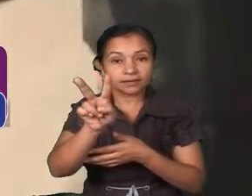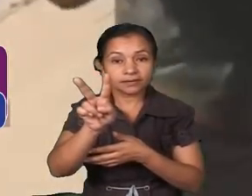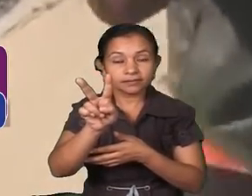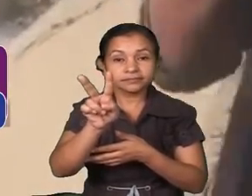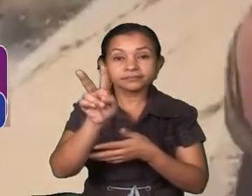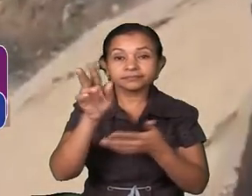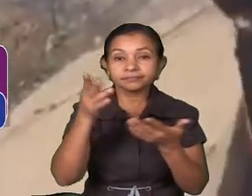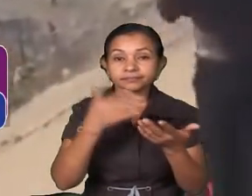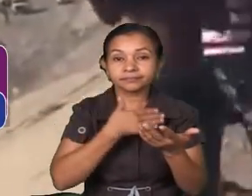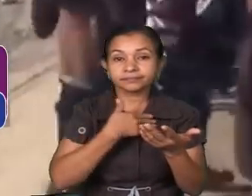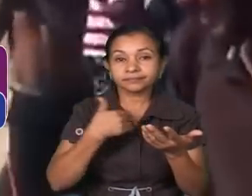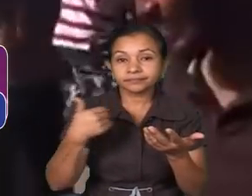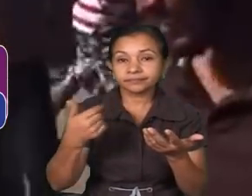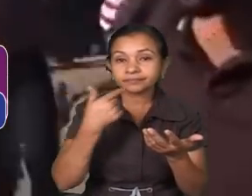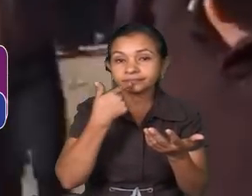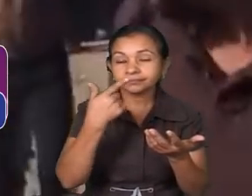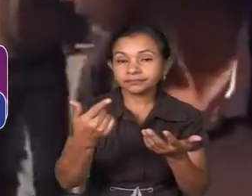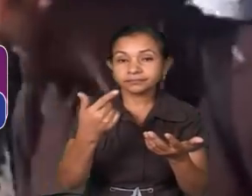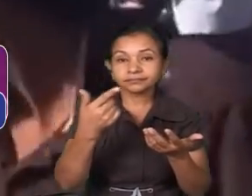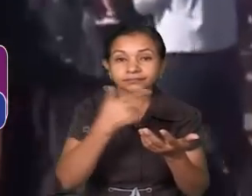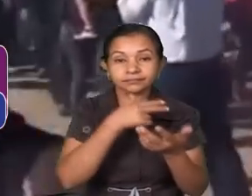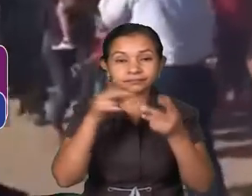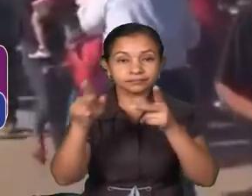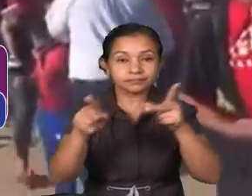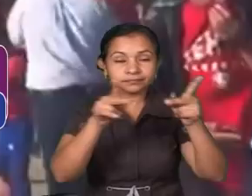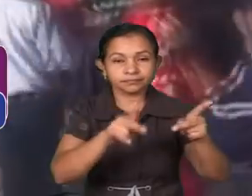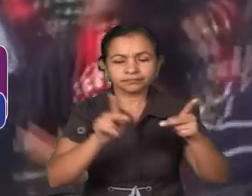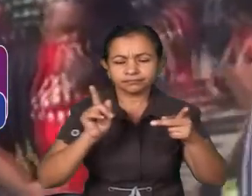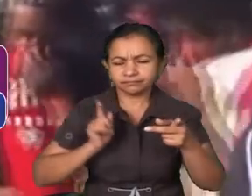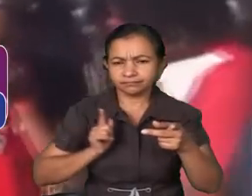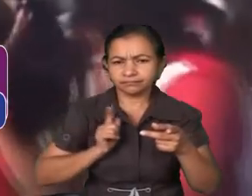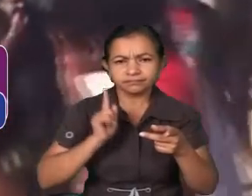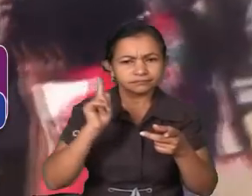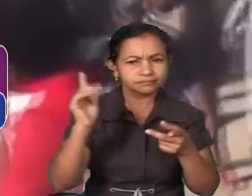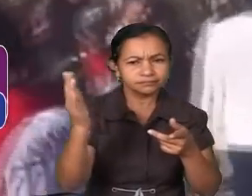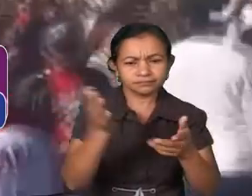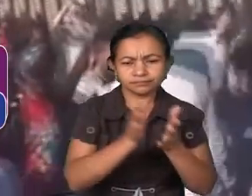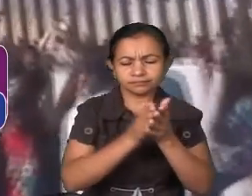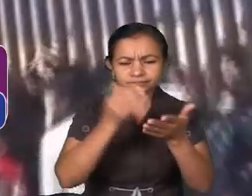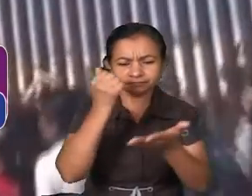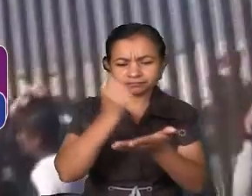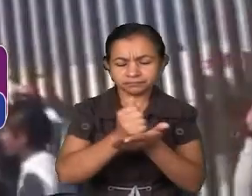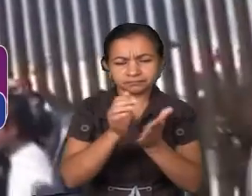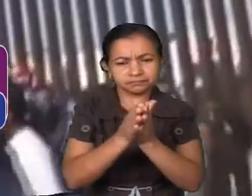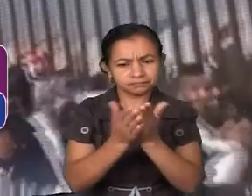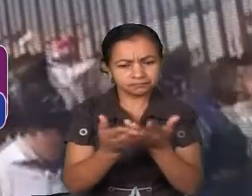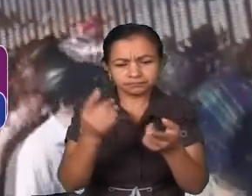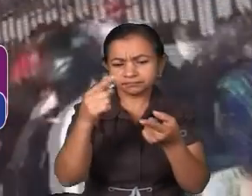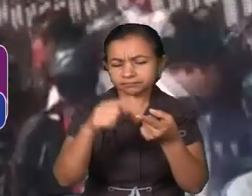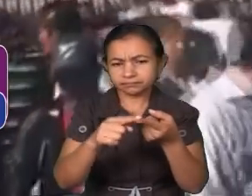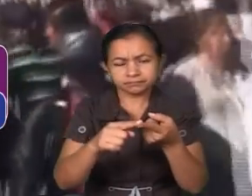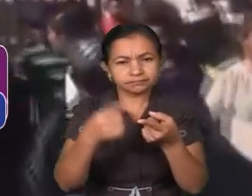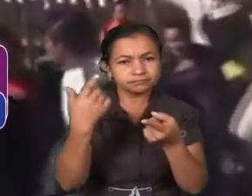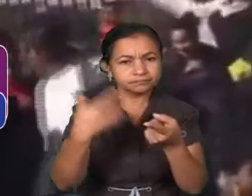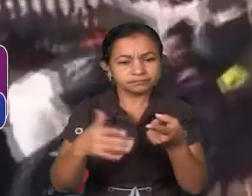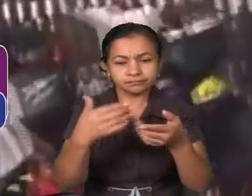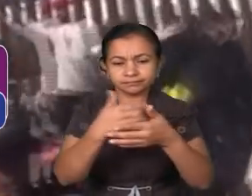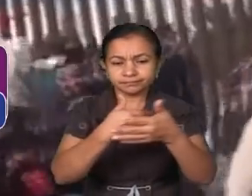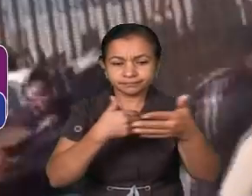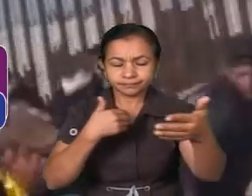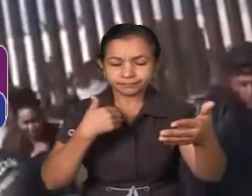más exacto, refirieron que las personas cumplieron con todos los documentos, entregaron pasaportes, cumplieron con lo